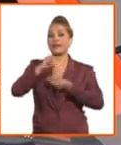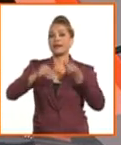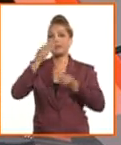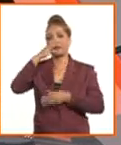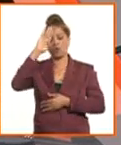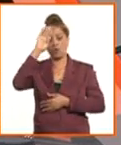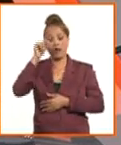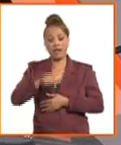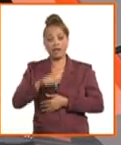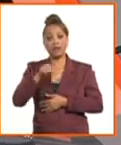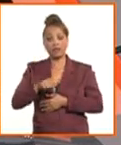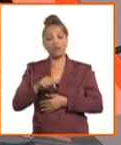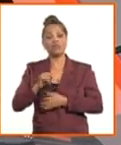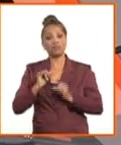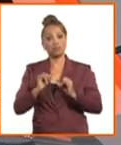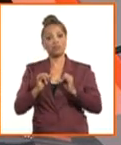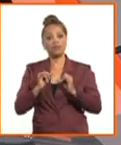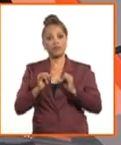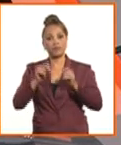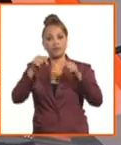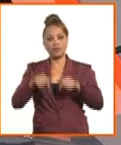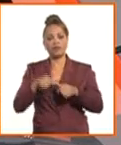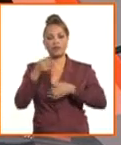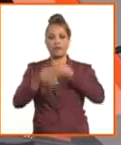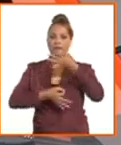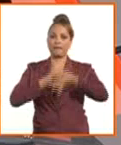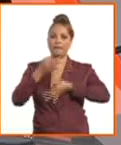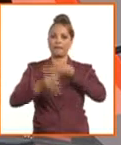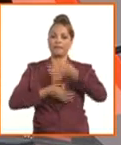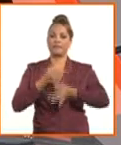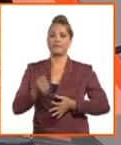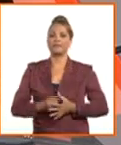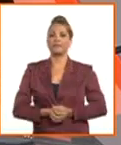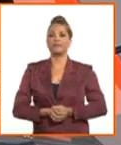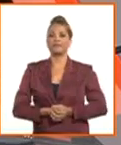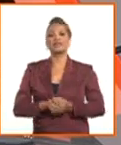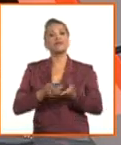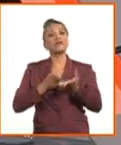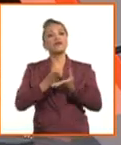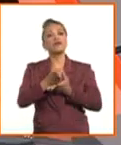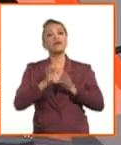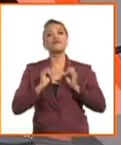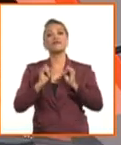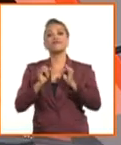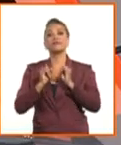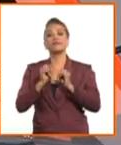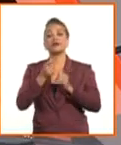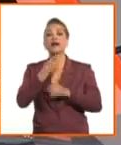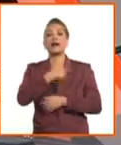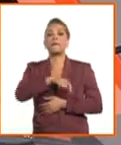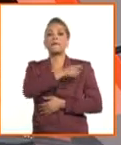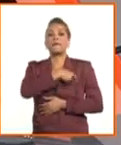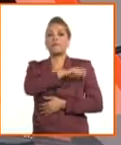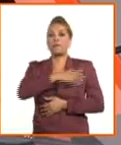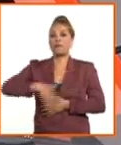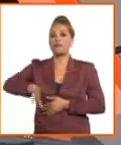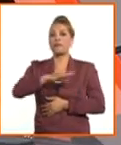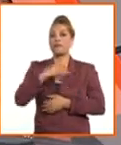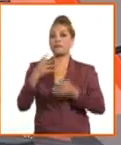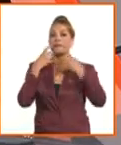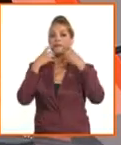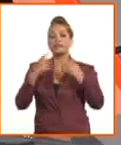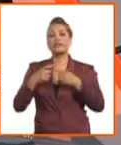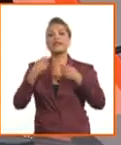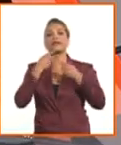hoy estaremos tratando en nuestra mesa redonda, dando continuidad a la información a nuestro pueblo sobre estas importantes decisiones.